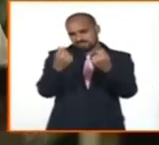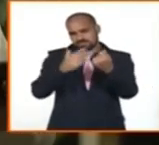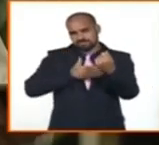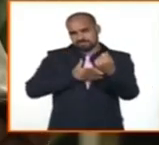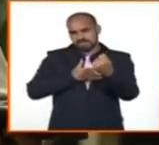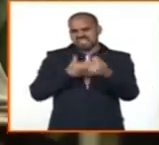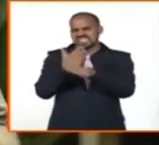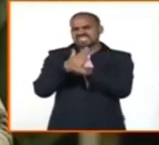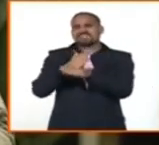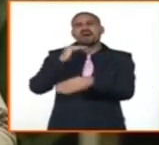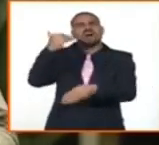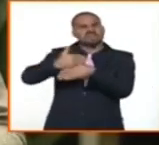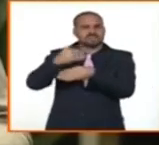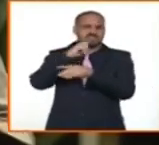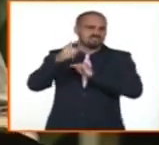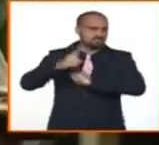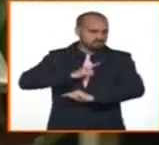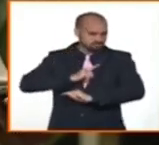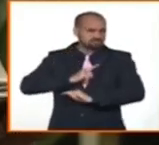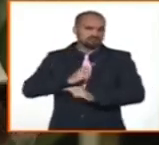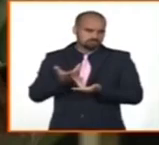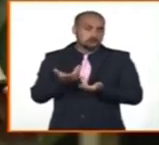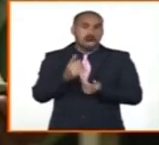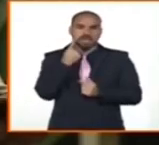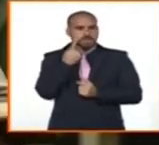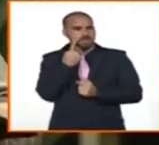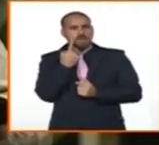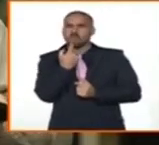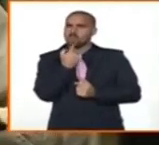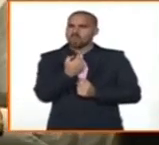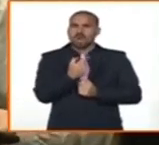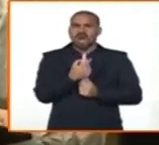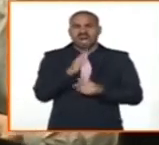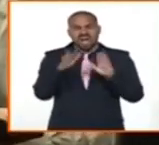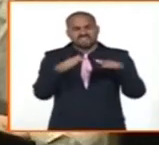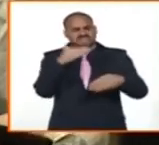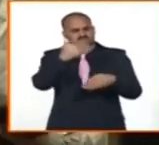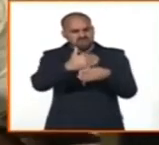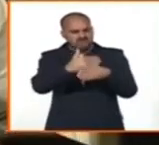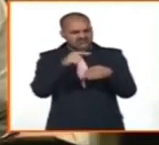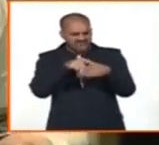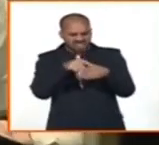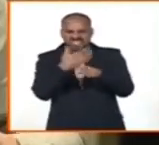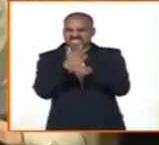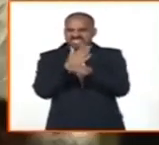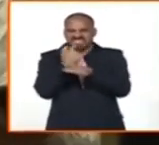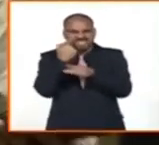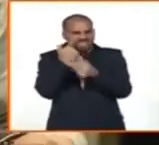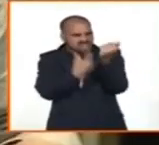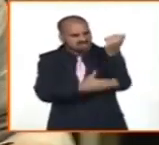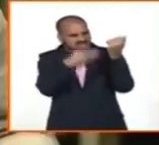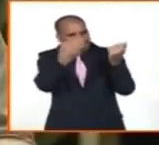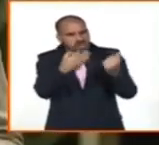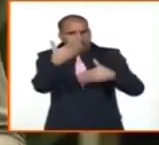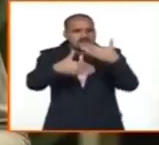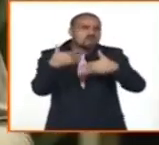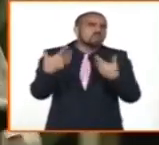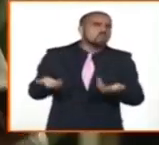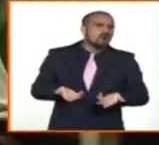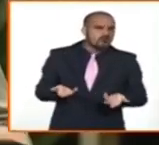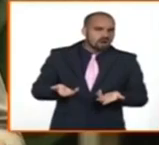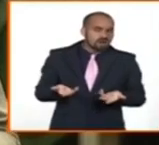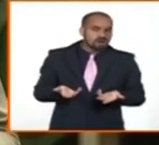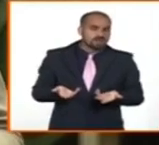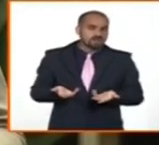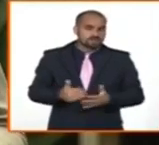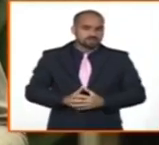hasta dónde llega. Muchas veces es un titular el bloqueo, pero cómo eso se traduce en hechos concretos y hasta qué punto alcanza, siempre